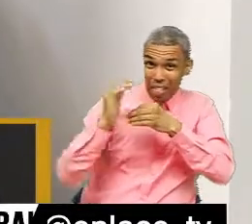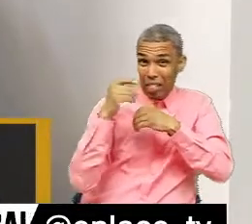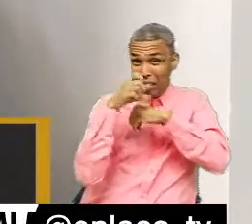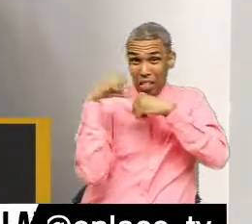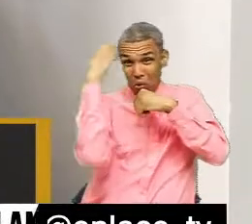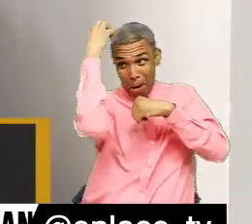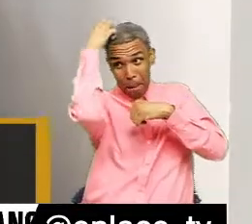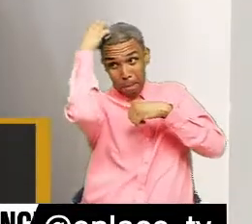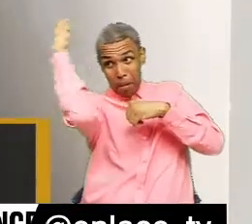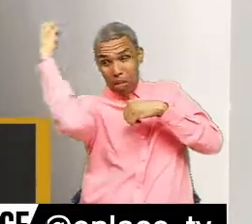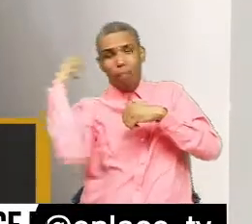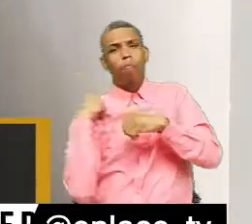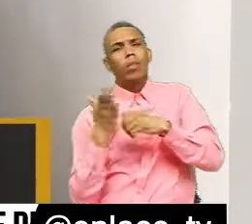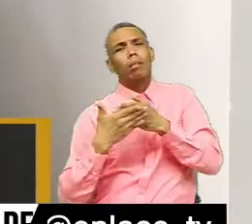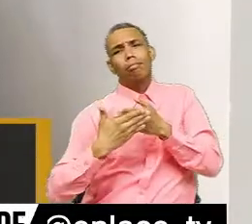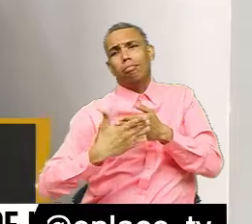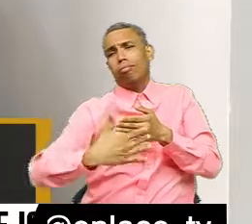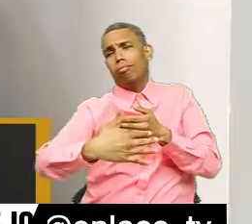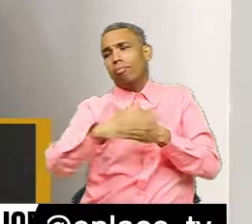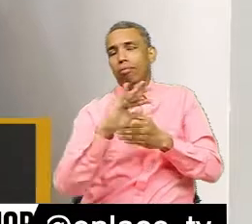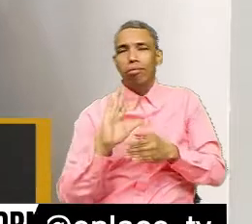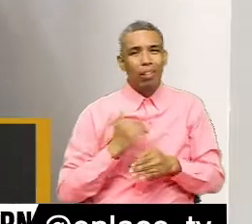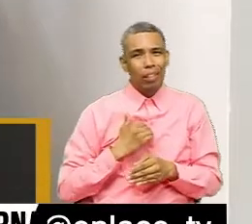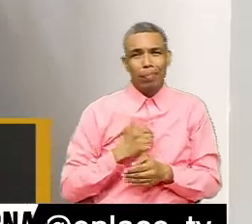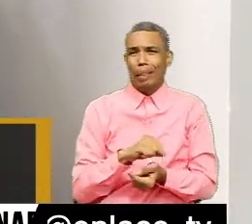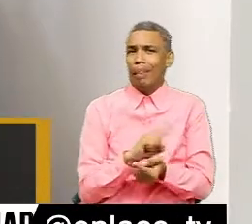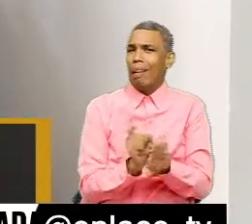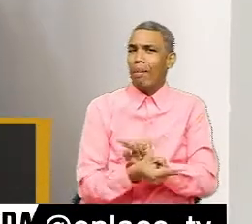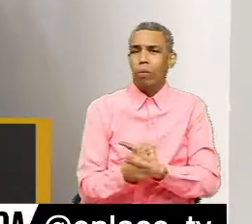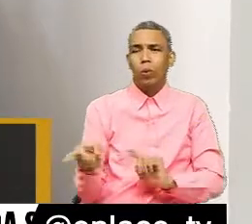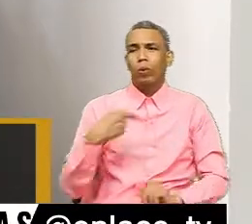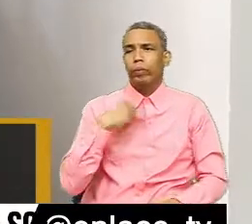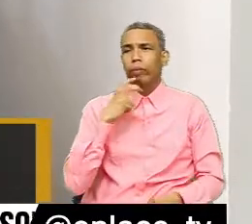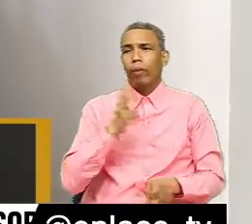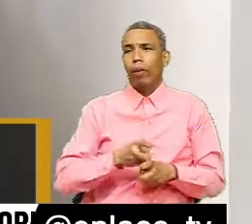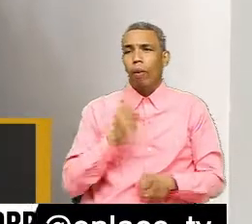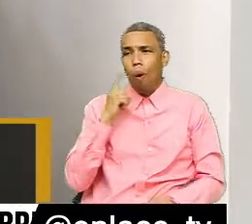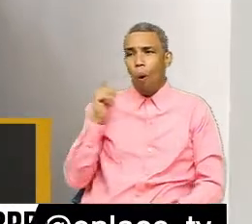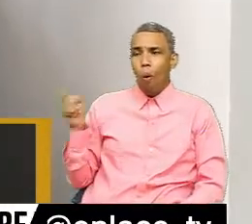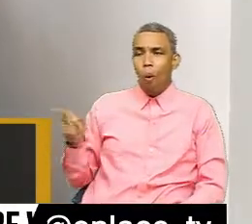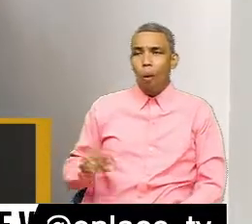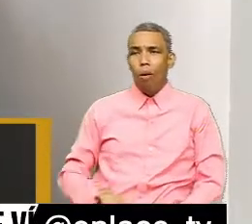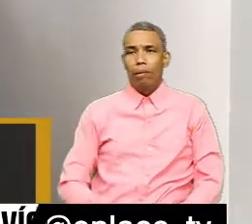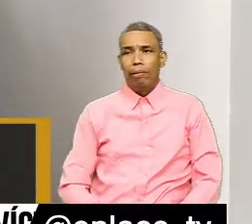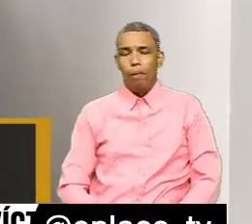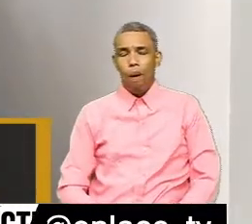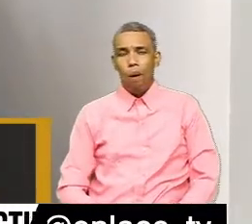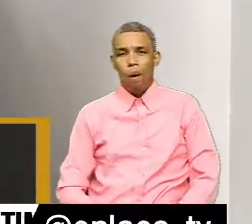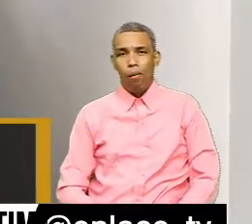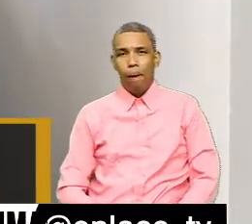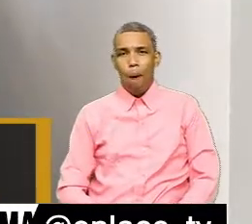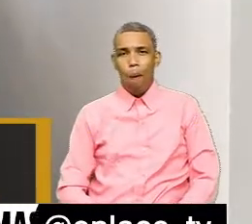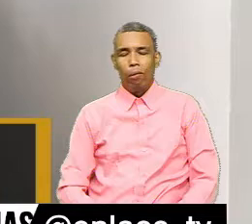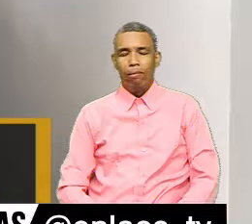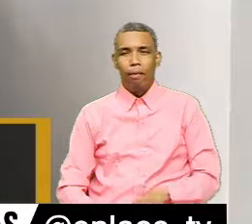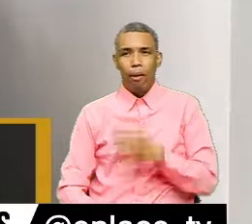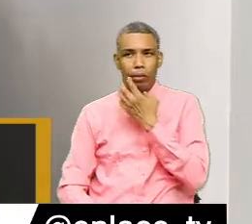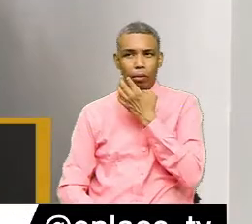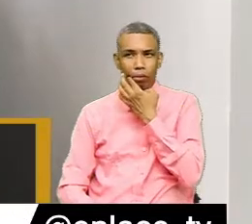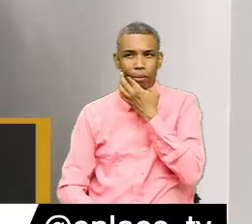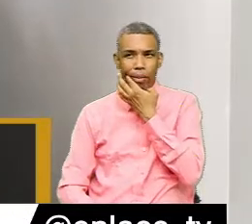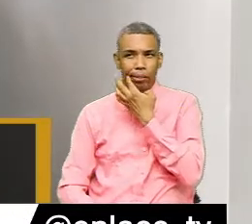suministrado el ensure. Hoy estoy aquí primeramente pues para que todo Barranca Bermeja se